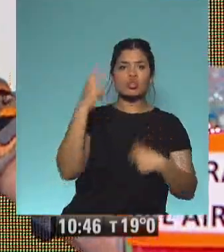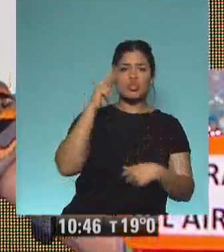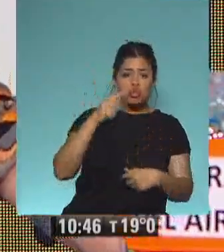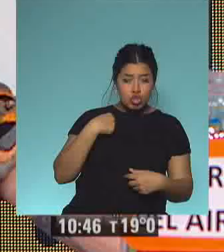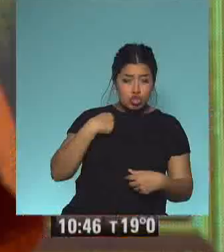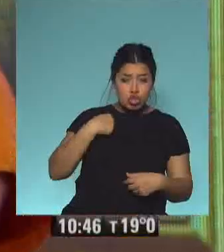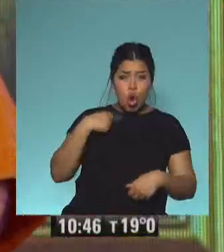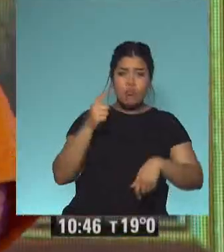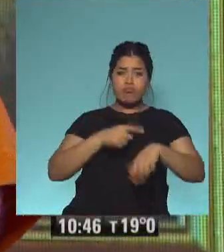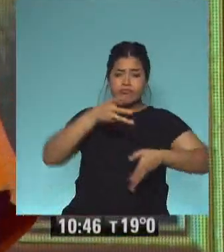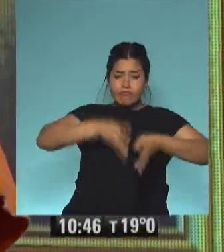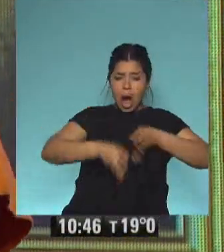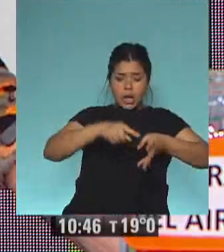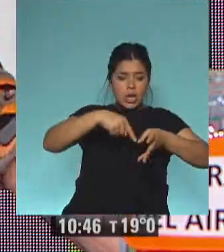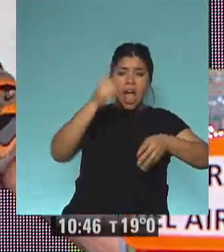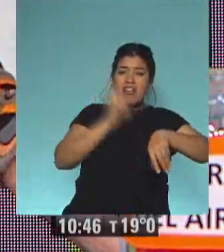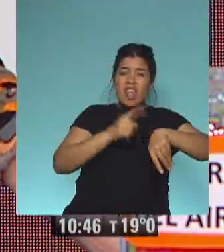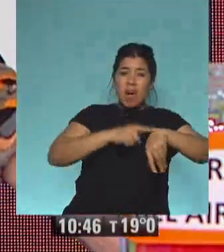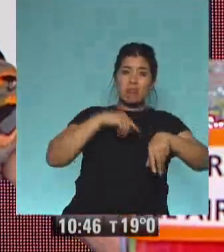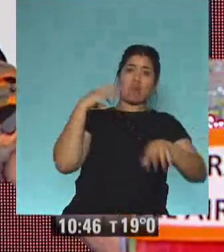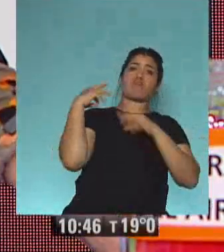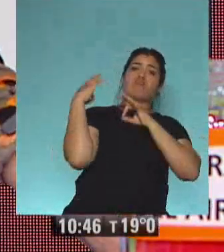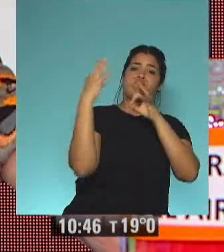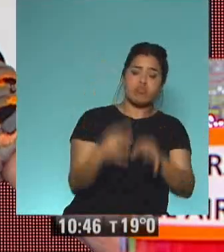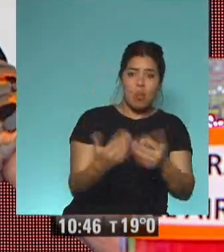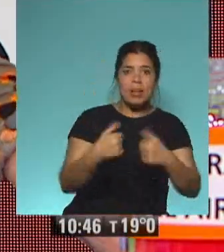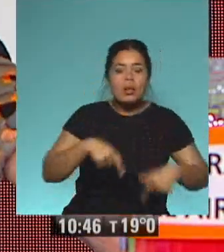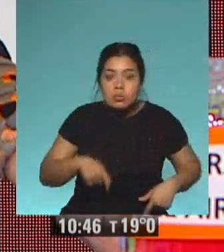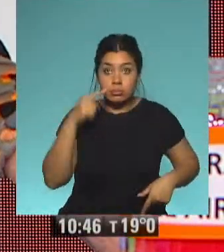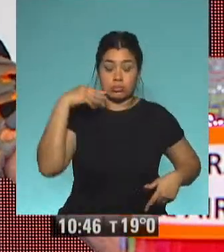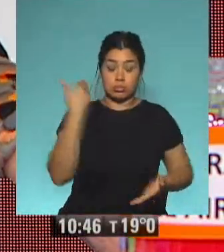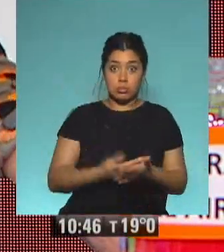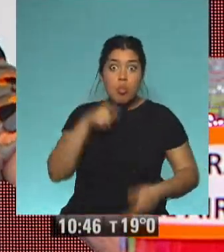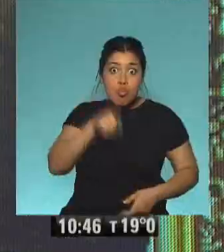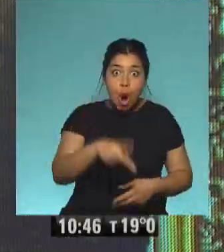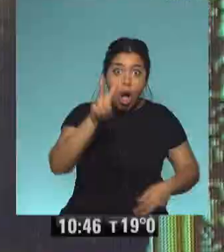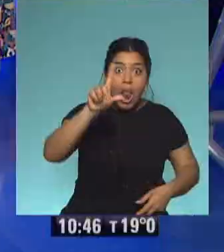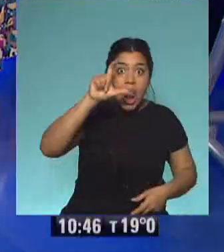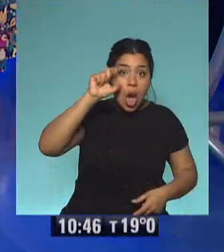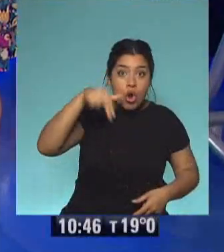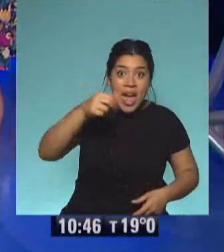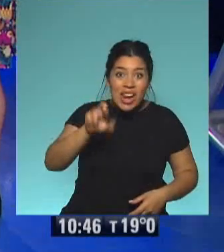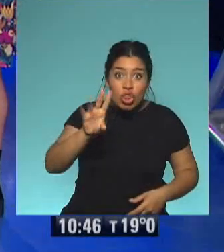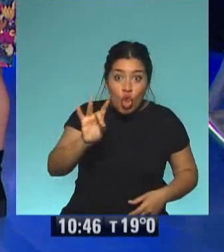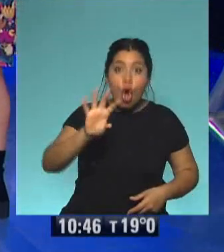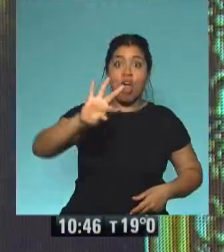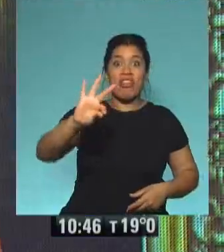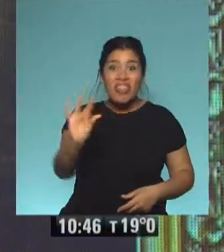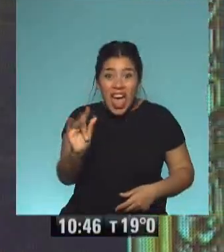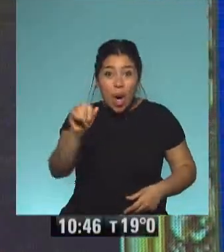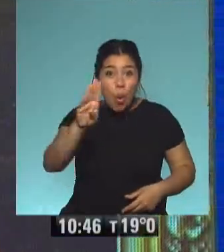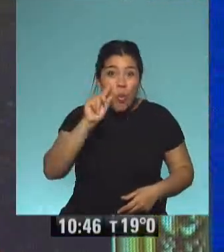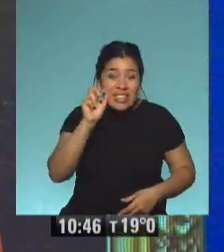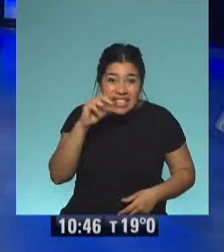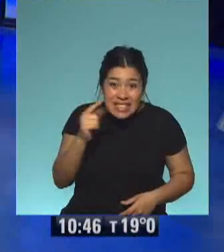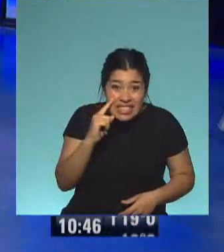tiempo y de repente me encontré aquí. No me diga que usted es el Leonardo, el mismísimo Leonardo da Vinci. Ese, el de que está ahí. Pero que